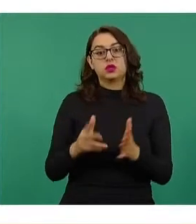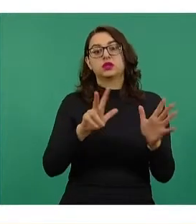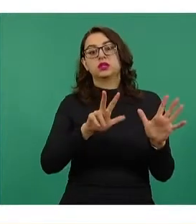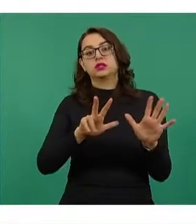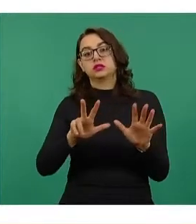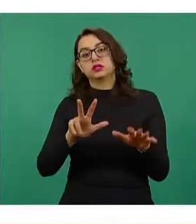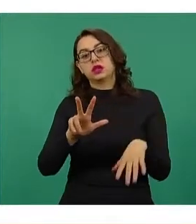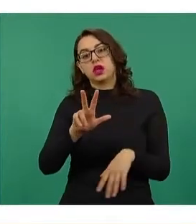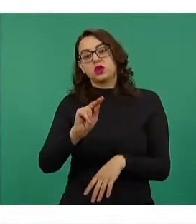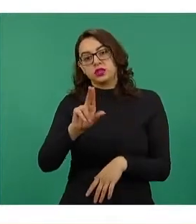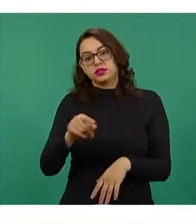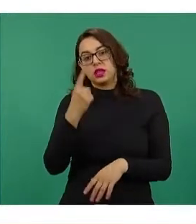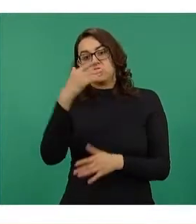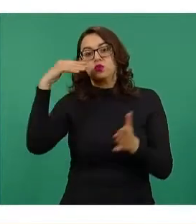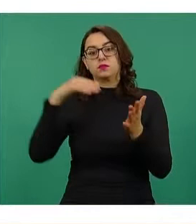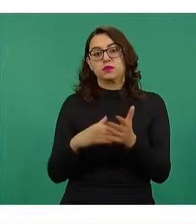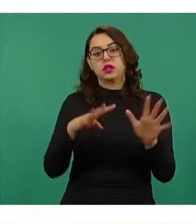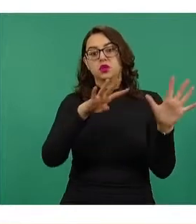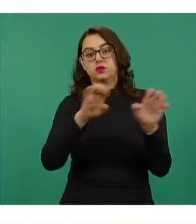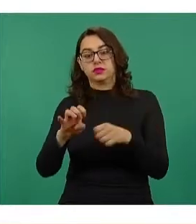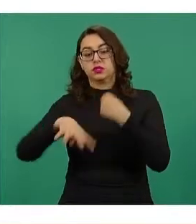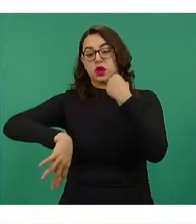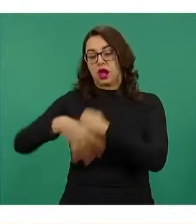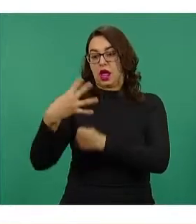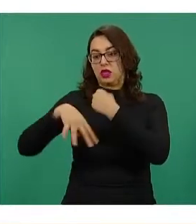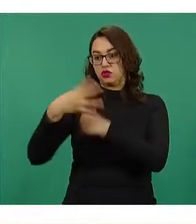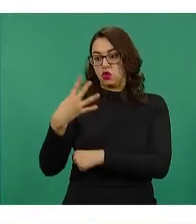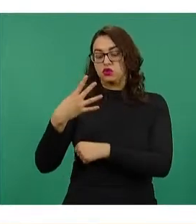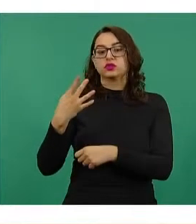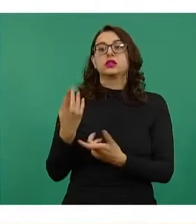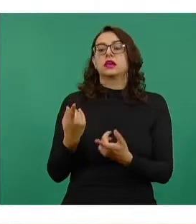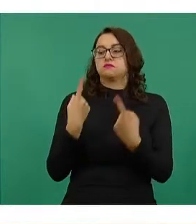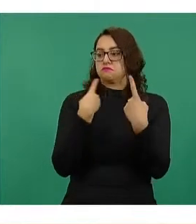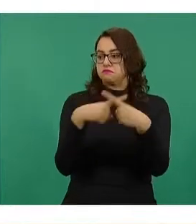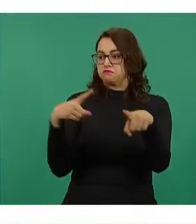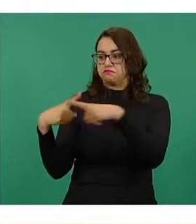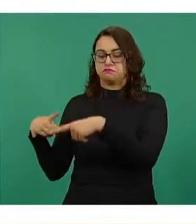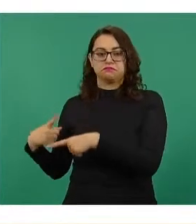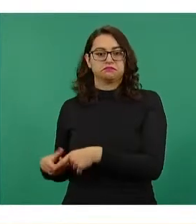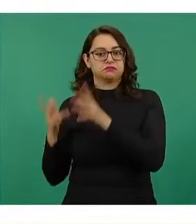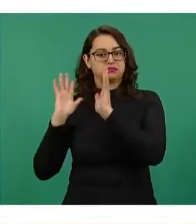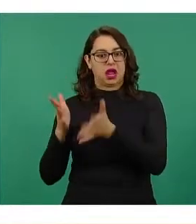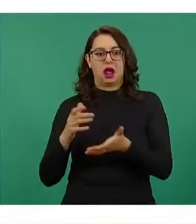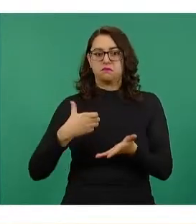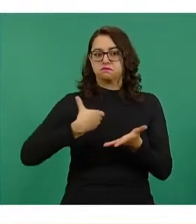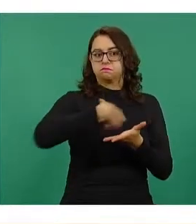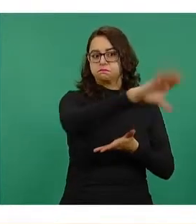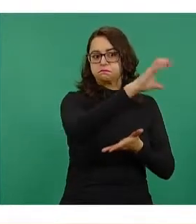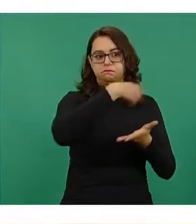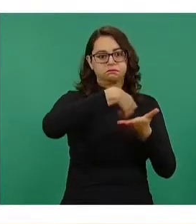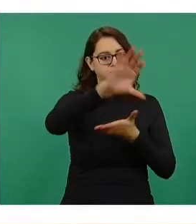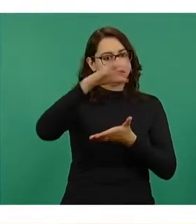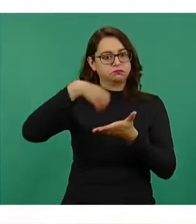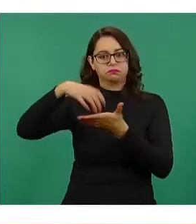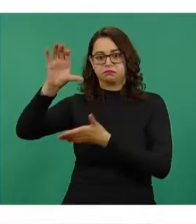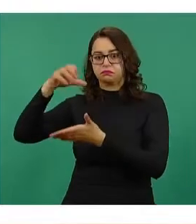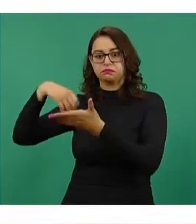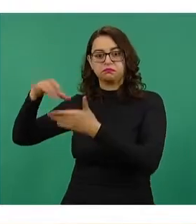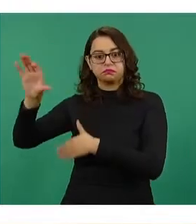670,081,914 piezas a las 14 instituciones que se anotan en la tabla. En la siguiente lámina se presentan